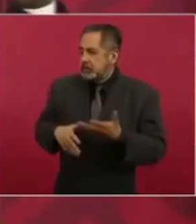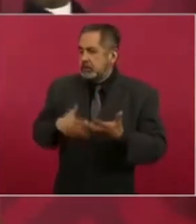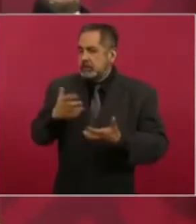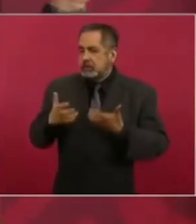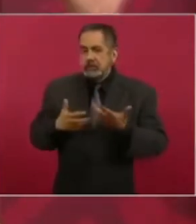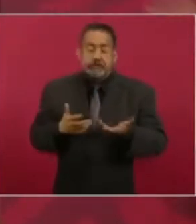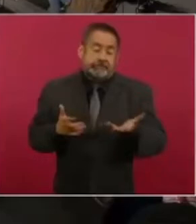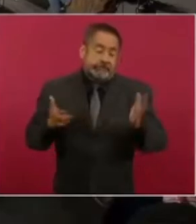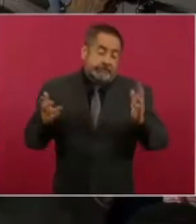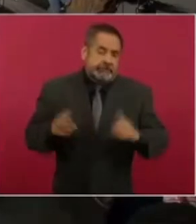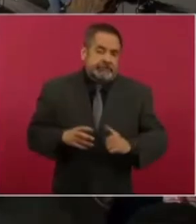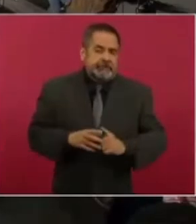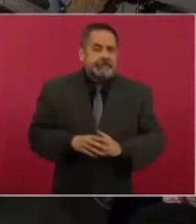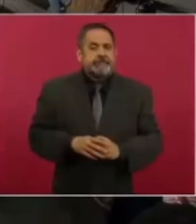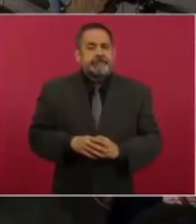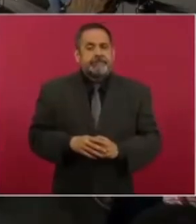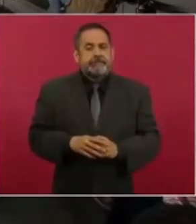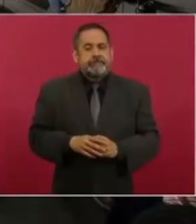pues